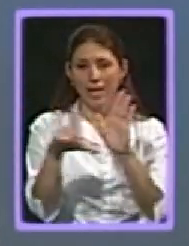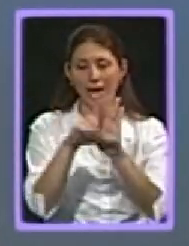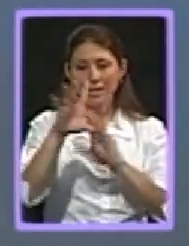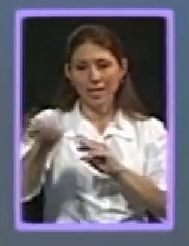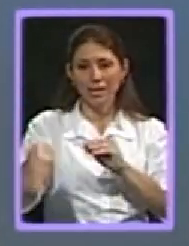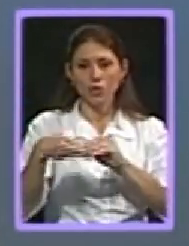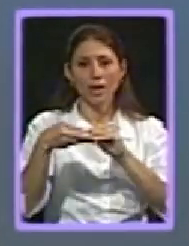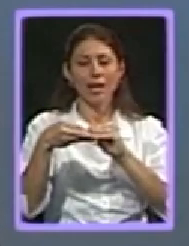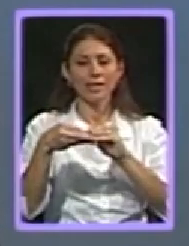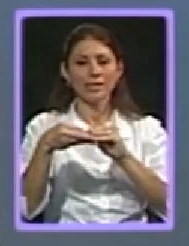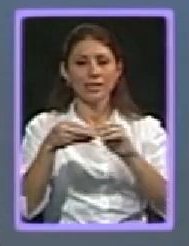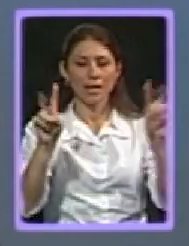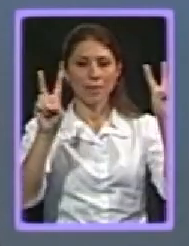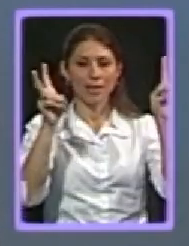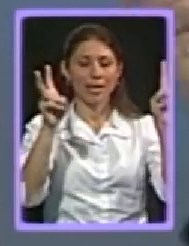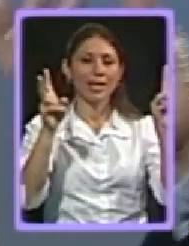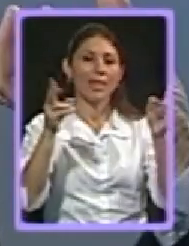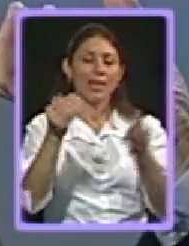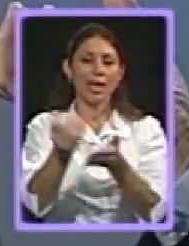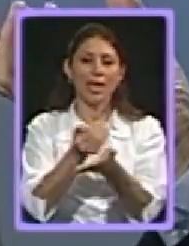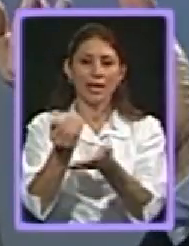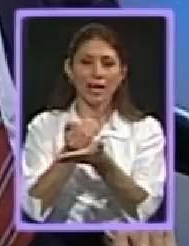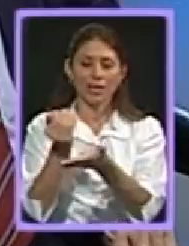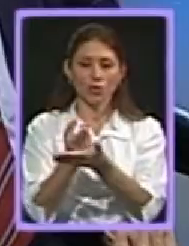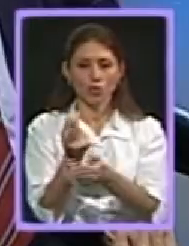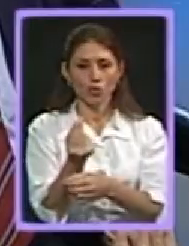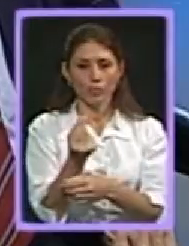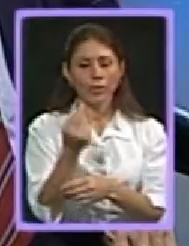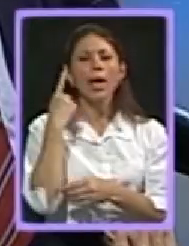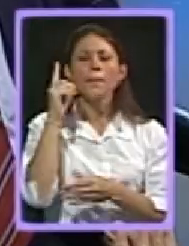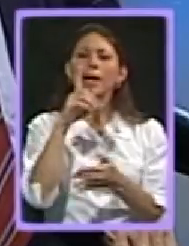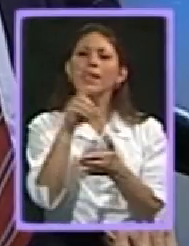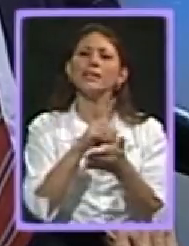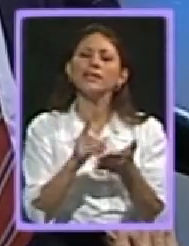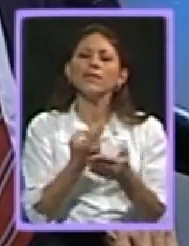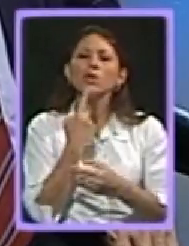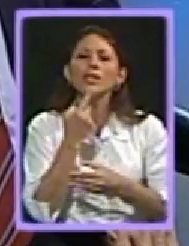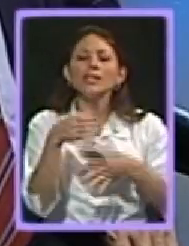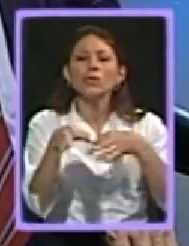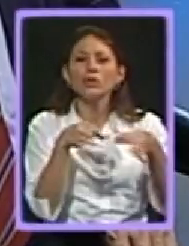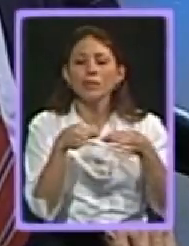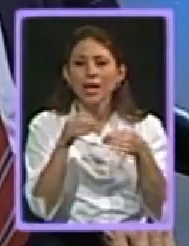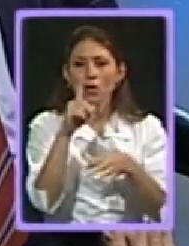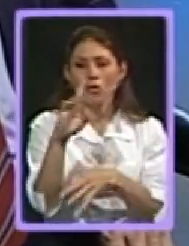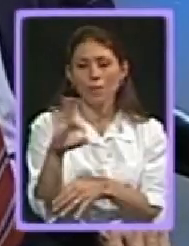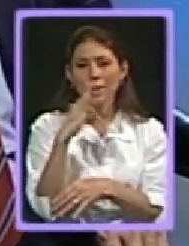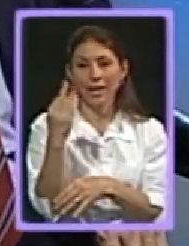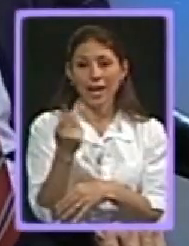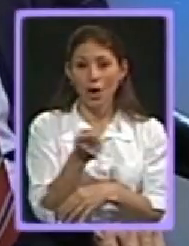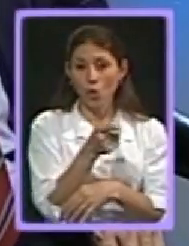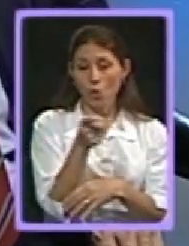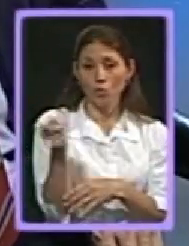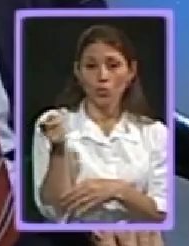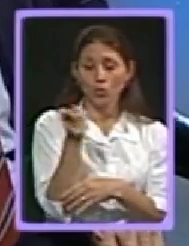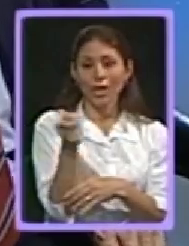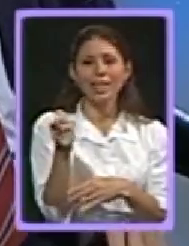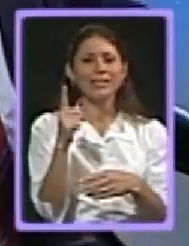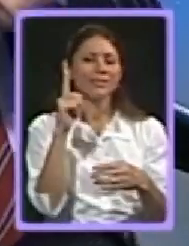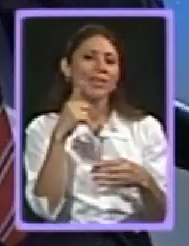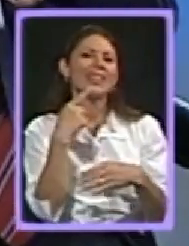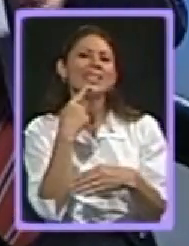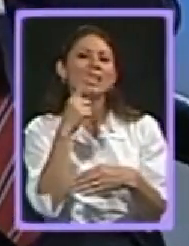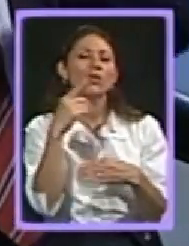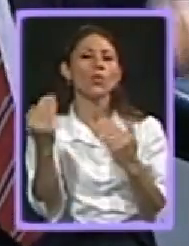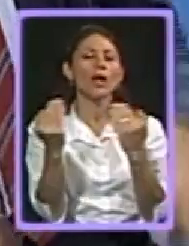en materia de ingresos. Tal vez para describirlo de alguna manera, don José Adrián, ustedes les dieron cucharas de palo